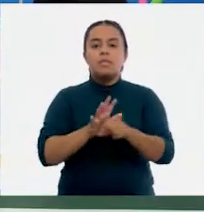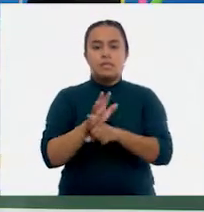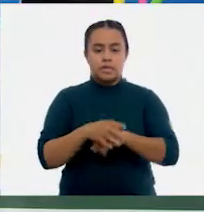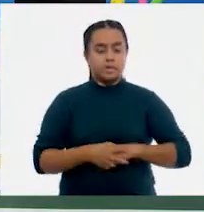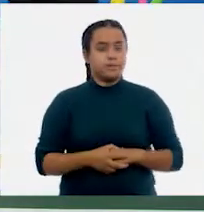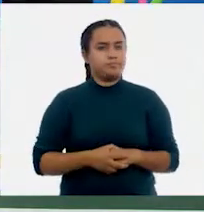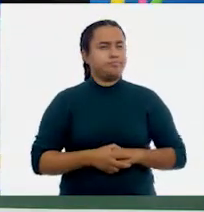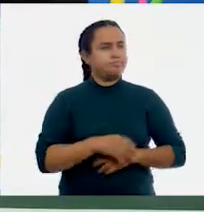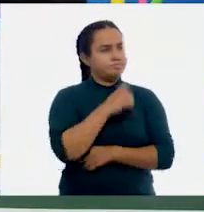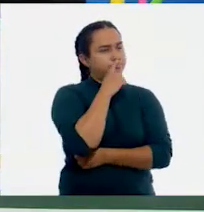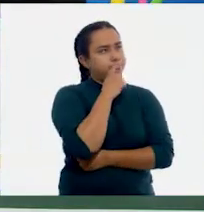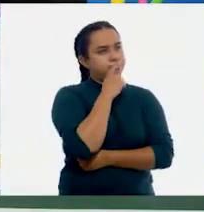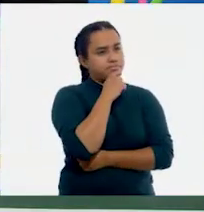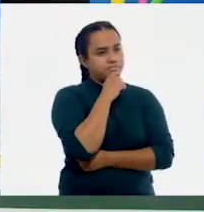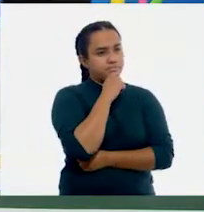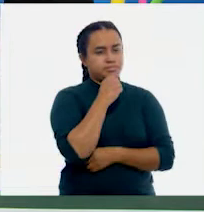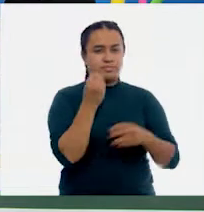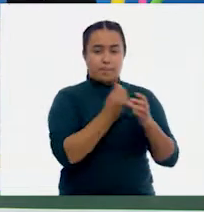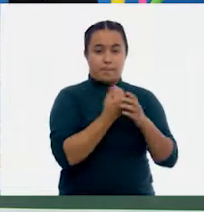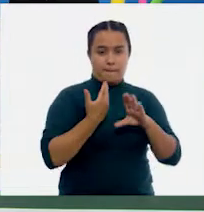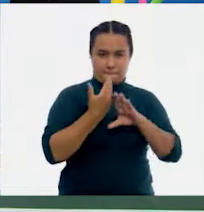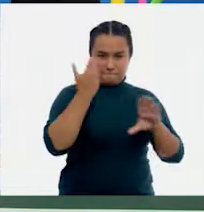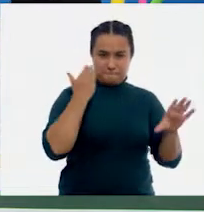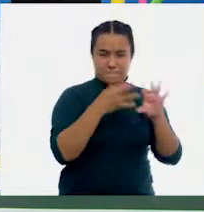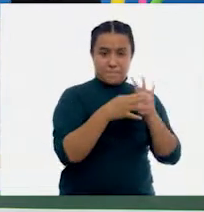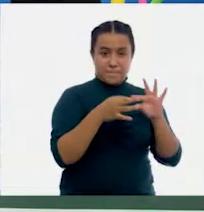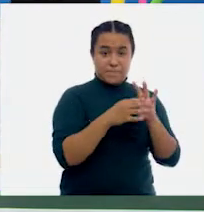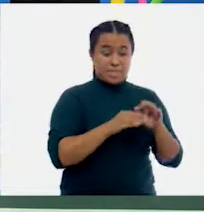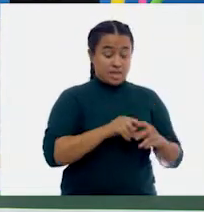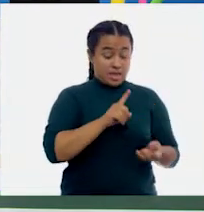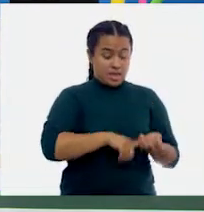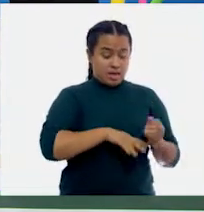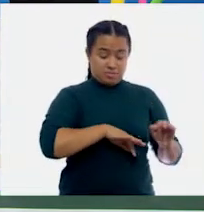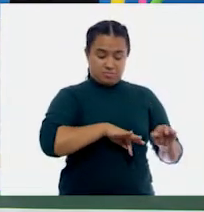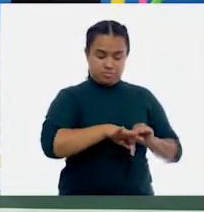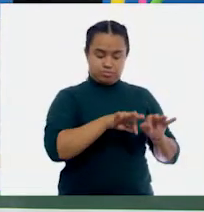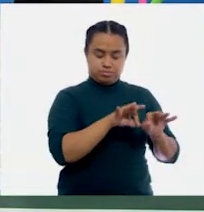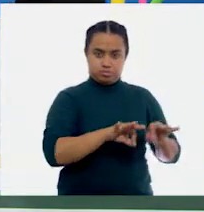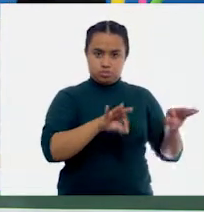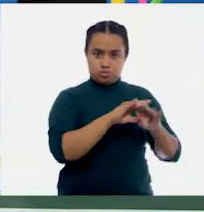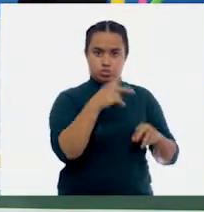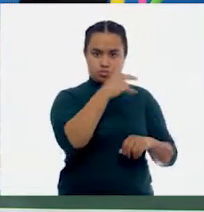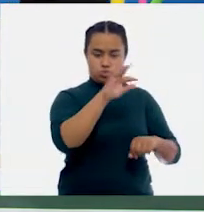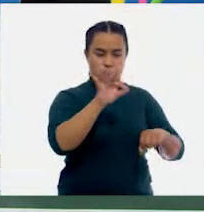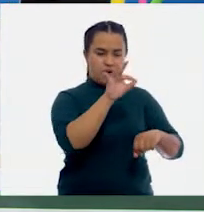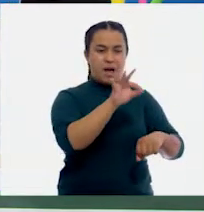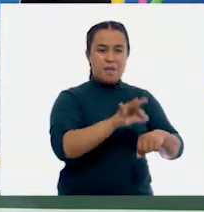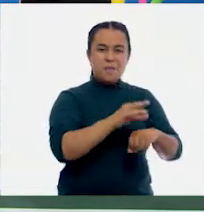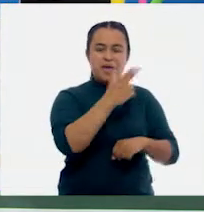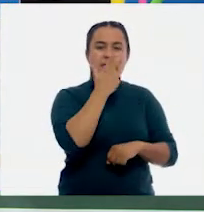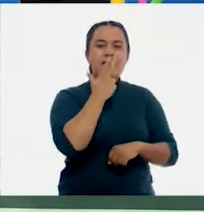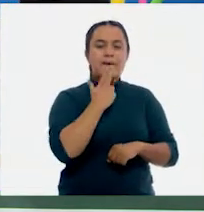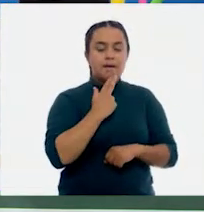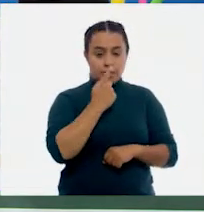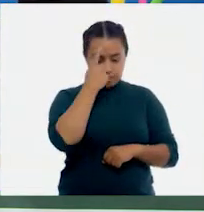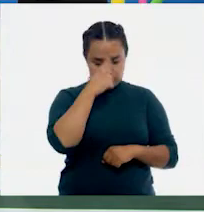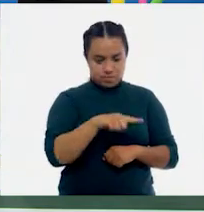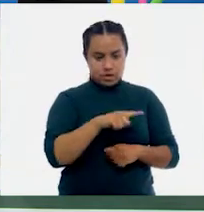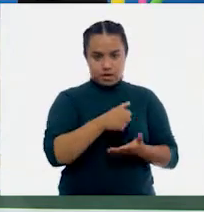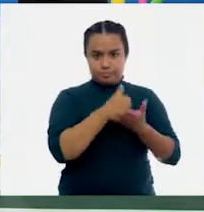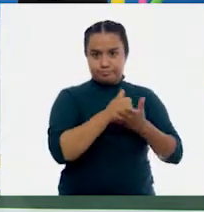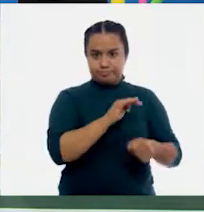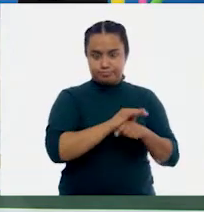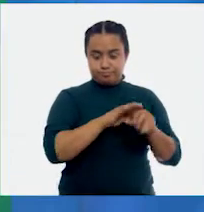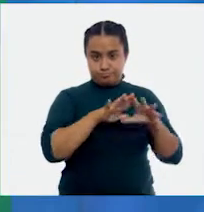Bueno, profesor, pues en clases anteriores vimos la labor fundamental de las abejas para la vida de nuestro planeta.